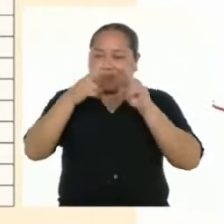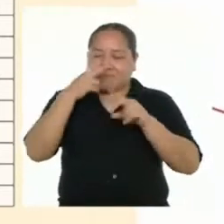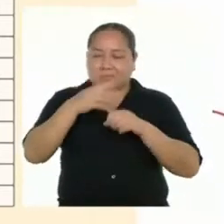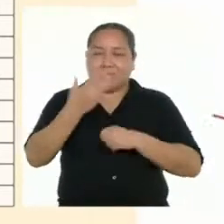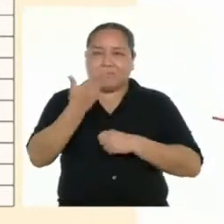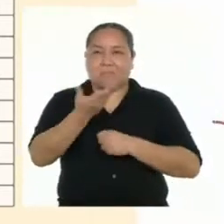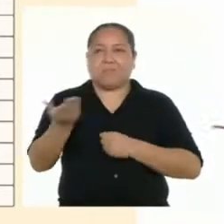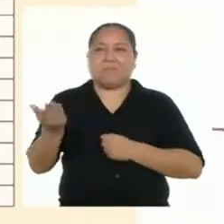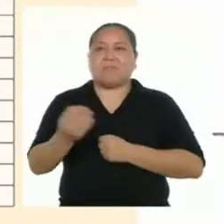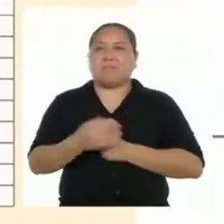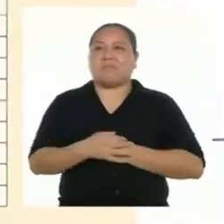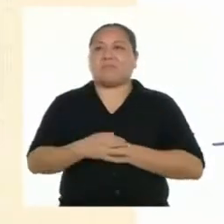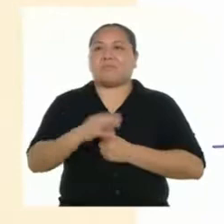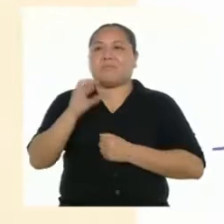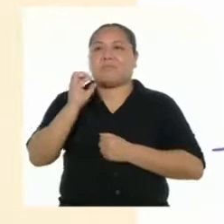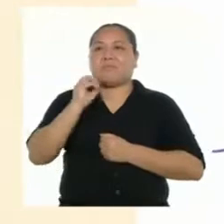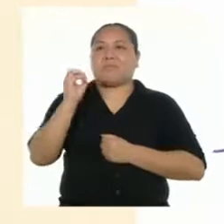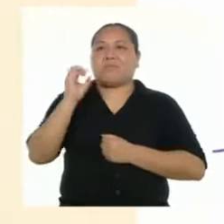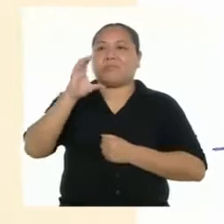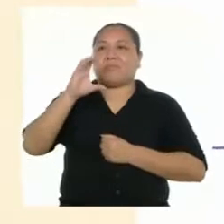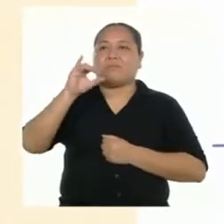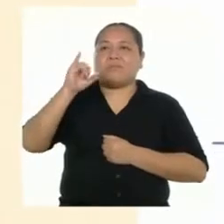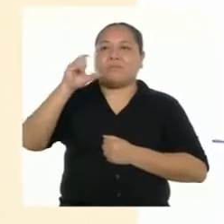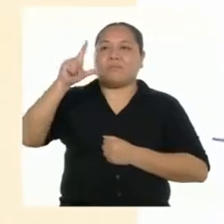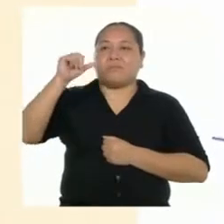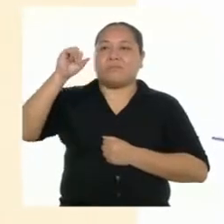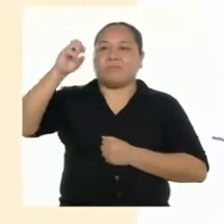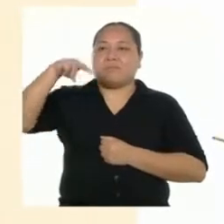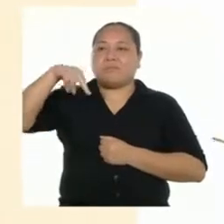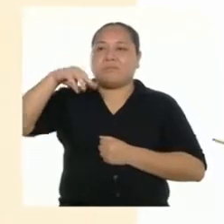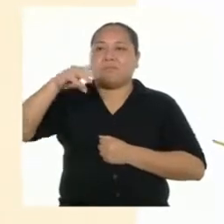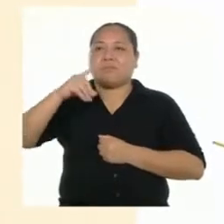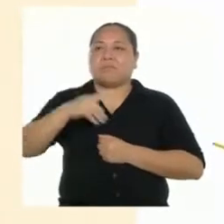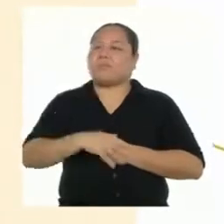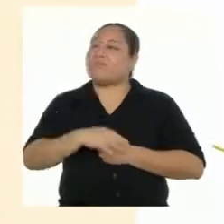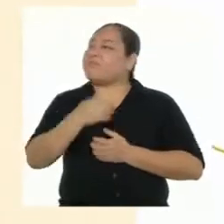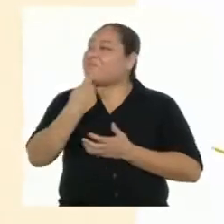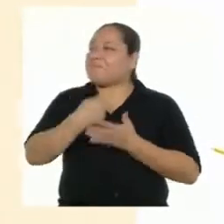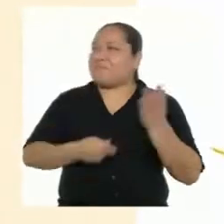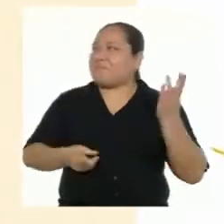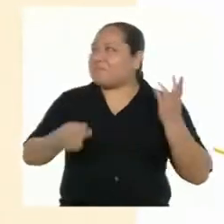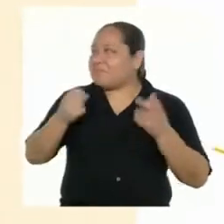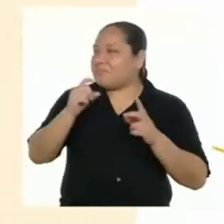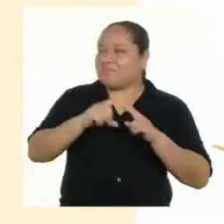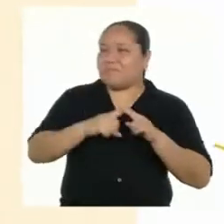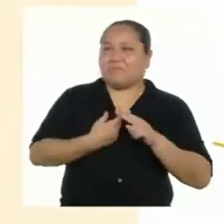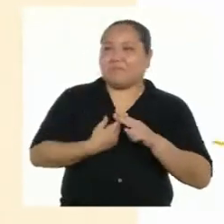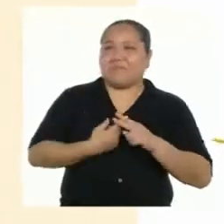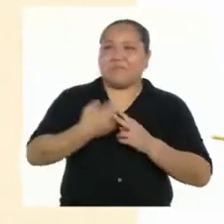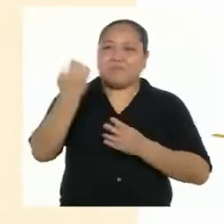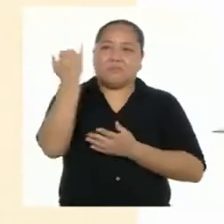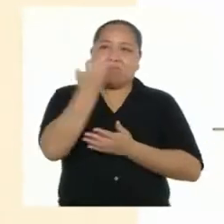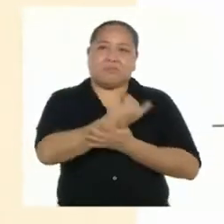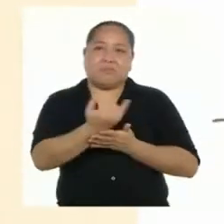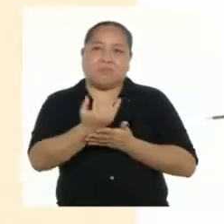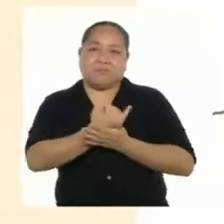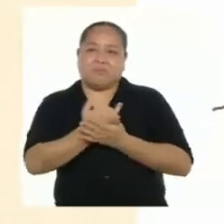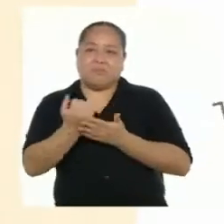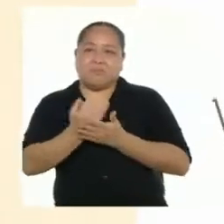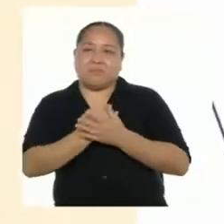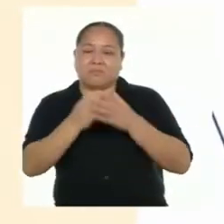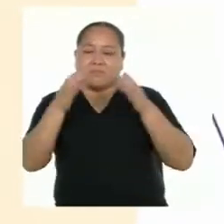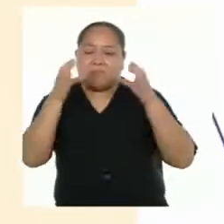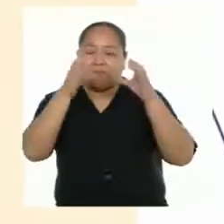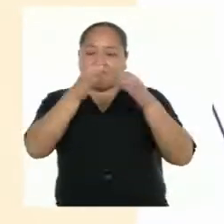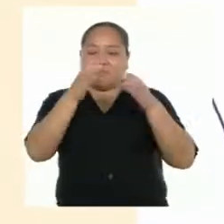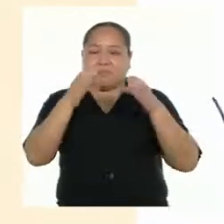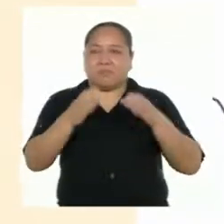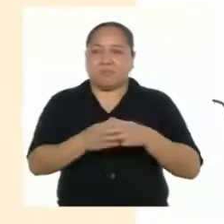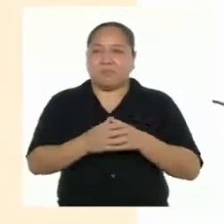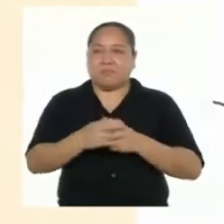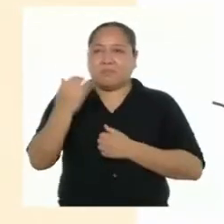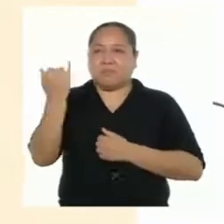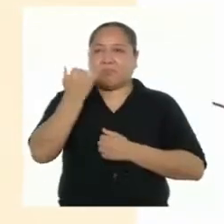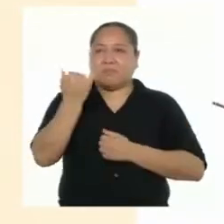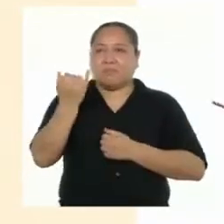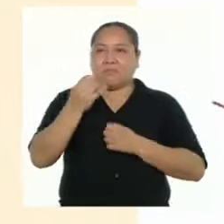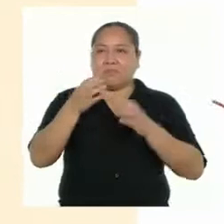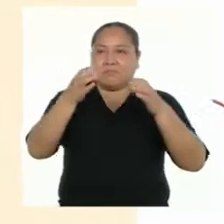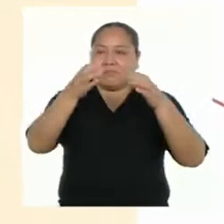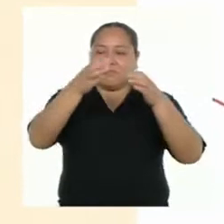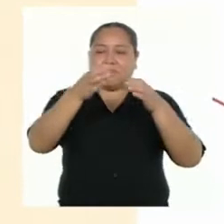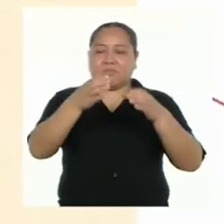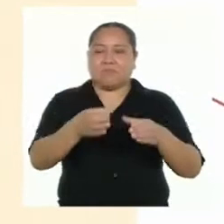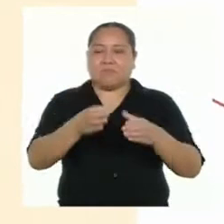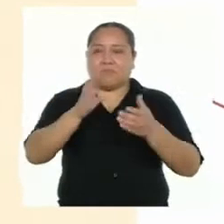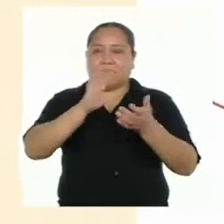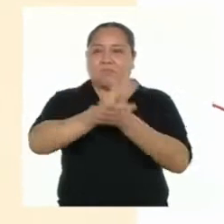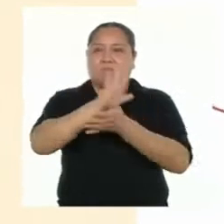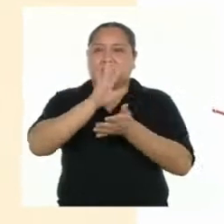lata de atún, o cilindro. Veamos. ¿Con qué empezamos? Dibujamos de manera proporcional el diseño